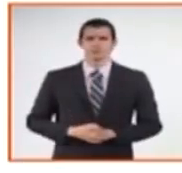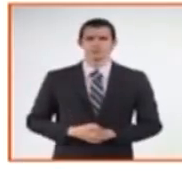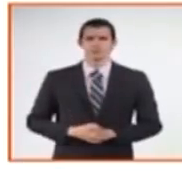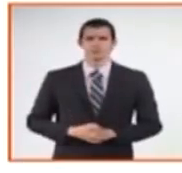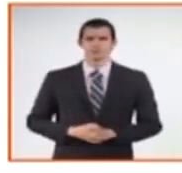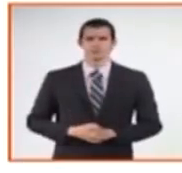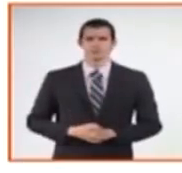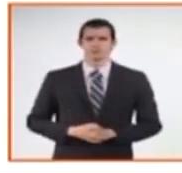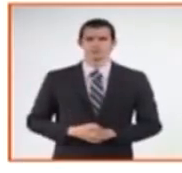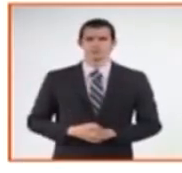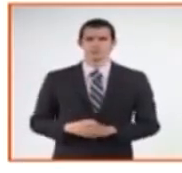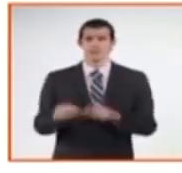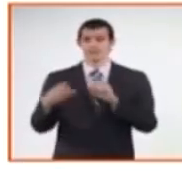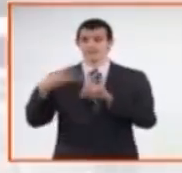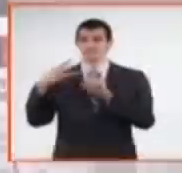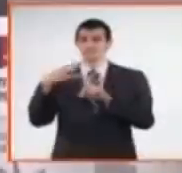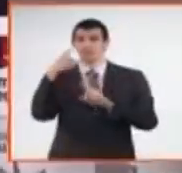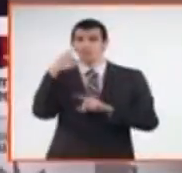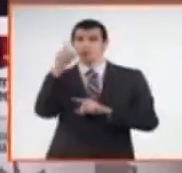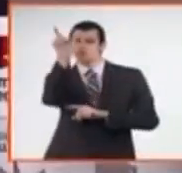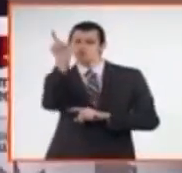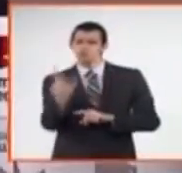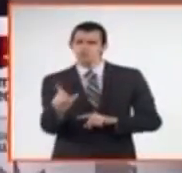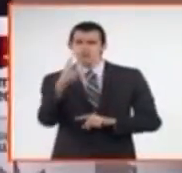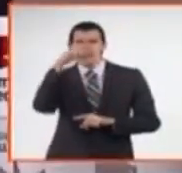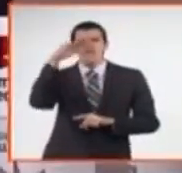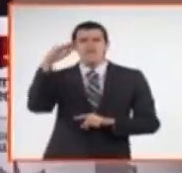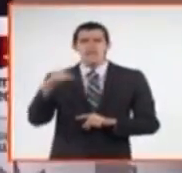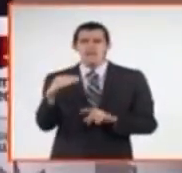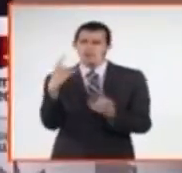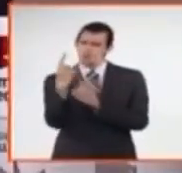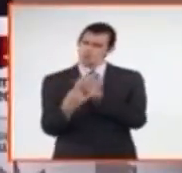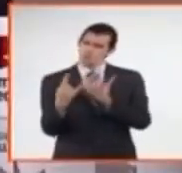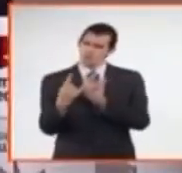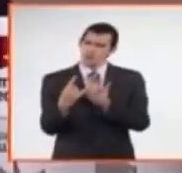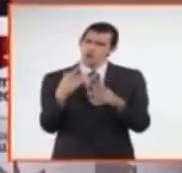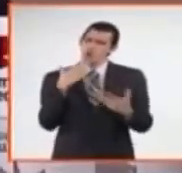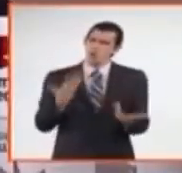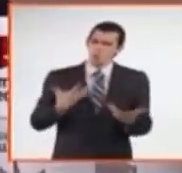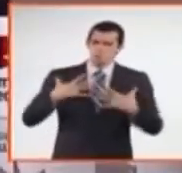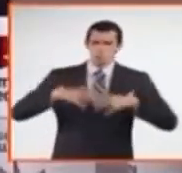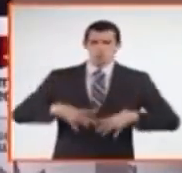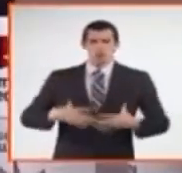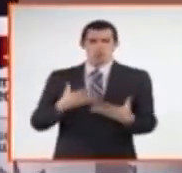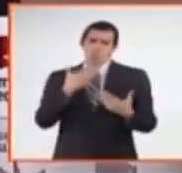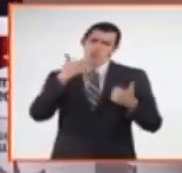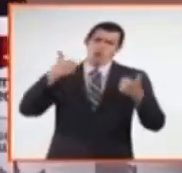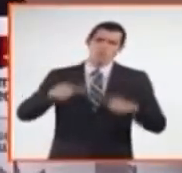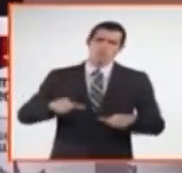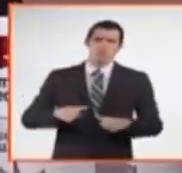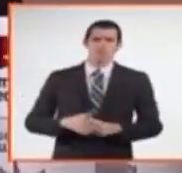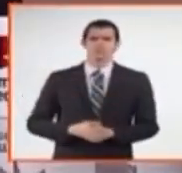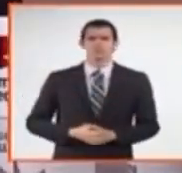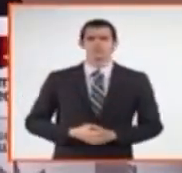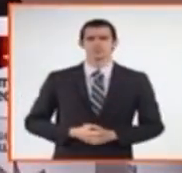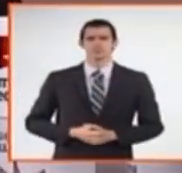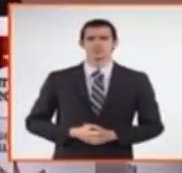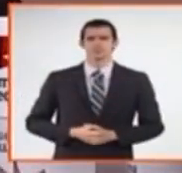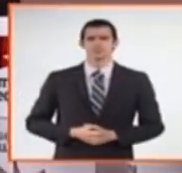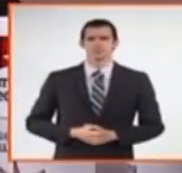pero una pregunta que han hecho varios varias varias madres sobre todo si el esquema decoración siempre sería a partir de tres años